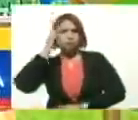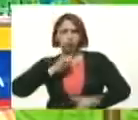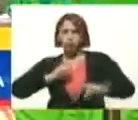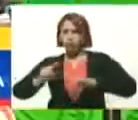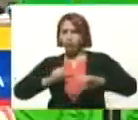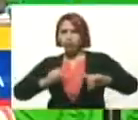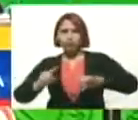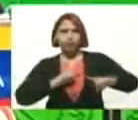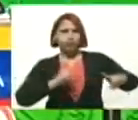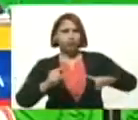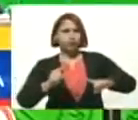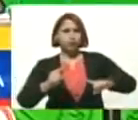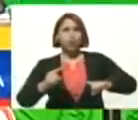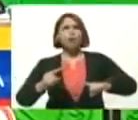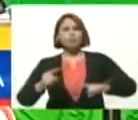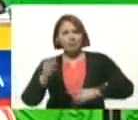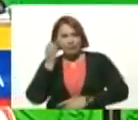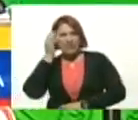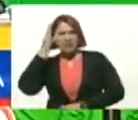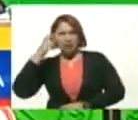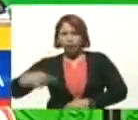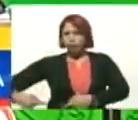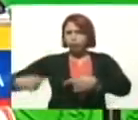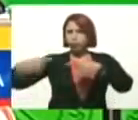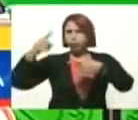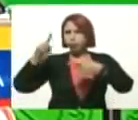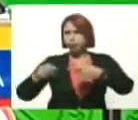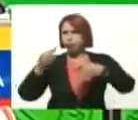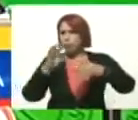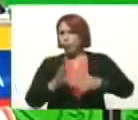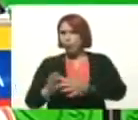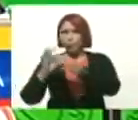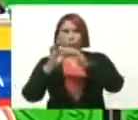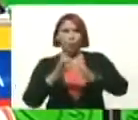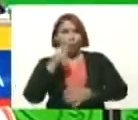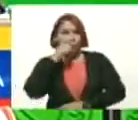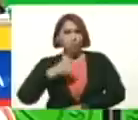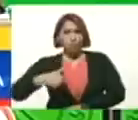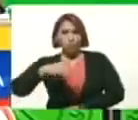la capacidad de combate de la unión cívico-militar-policial.